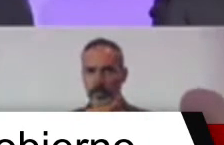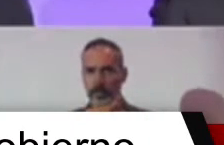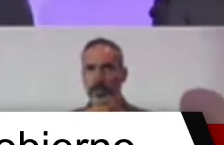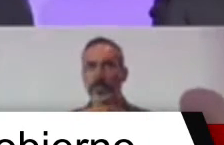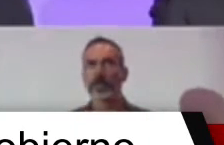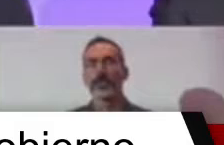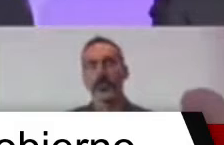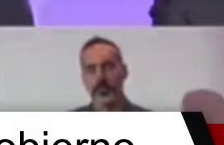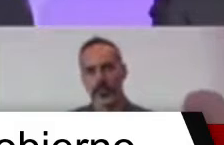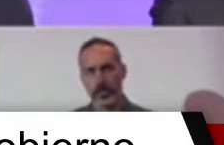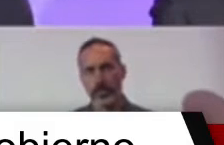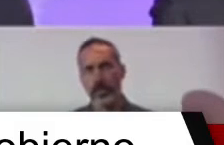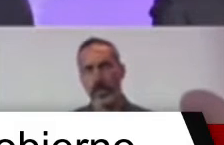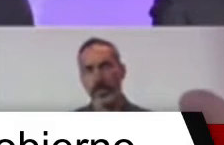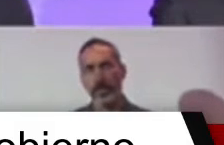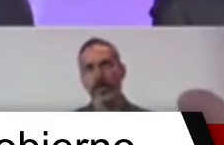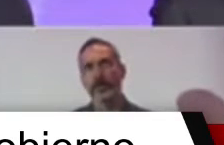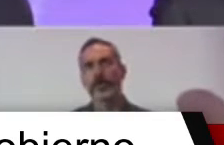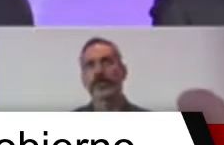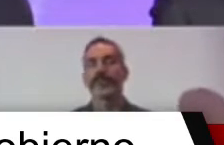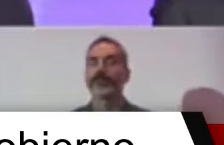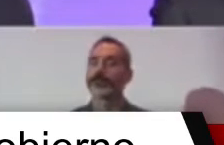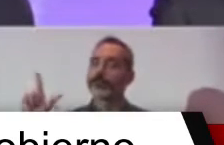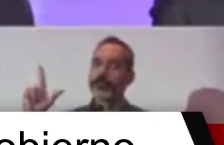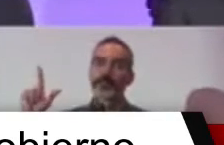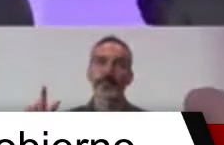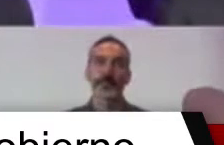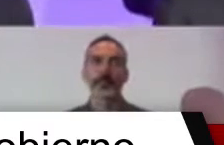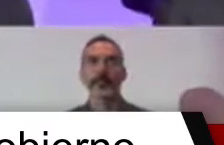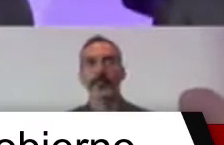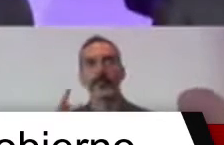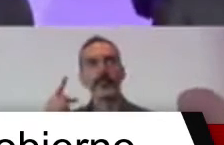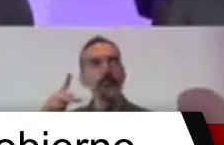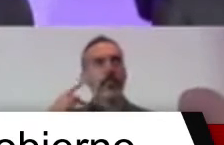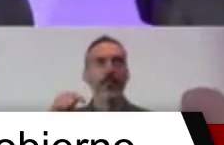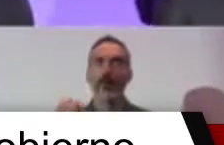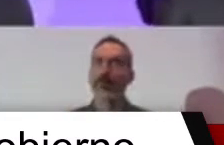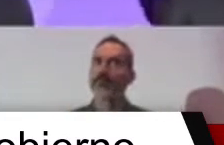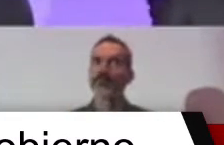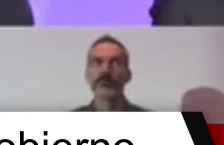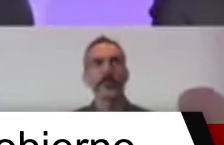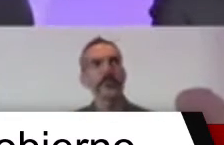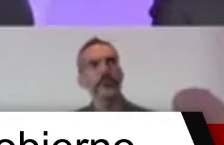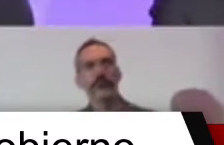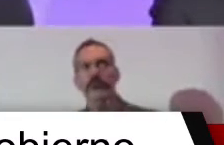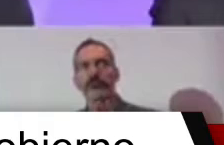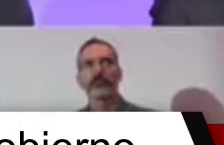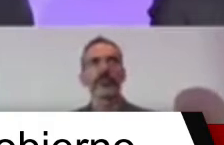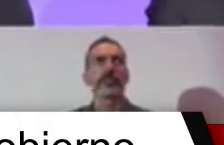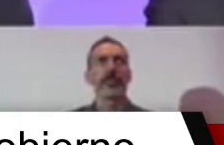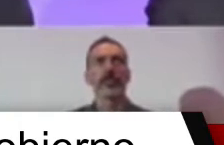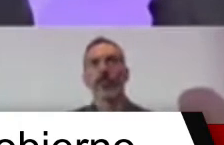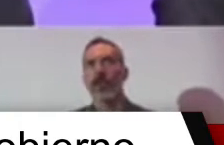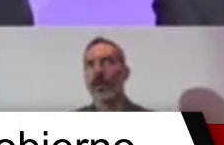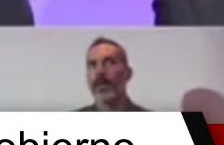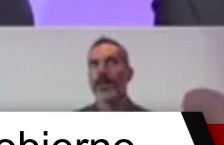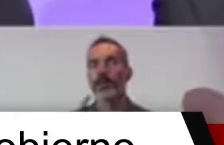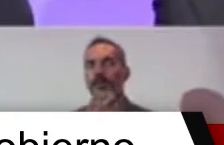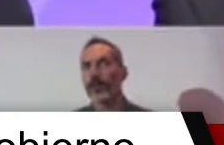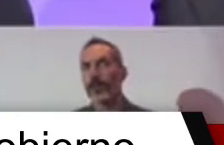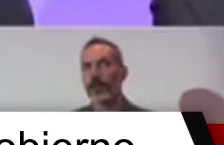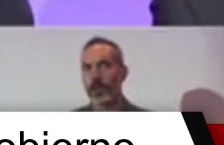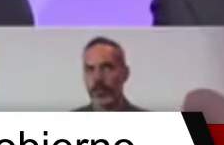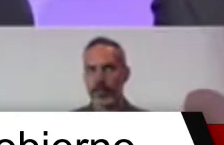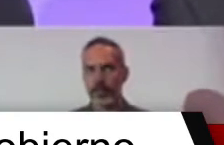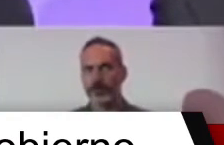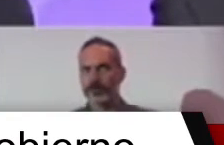de Puebla. Extraordinario. Y en Puebla no es la excepción, porque tan solo en un año